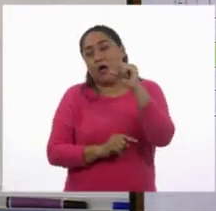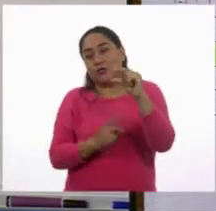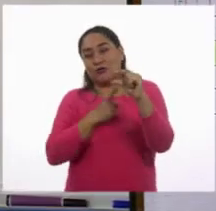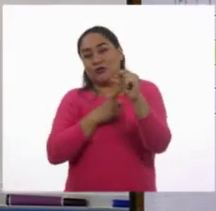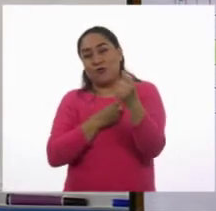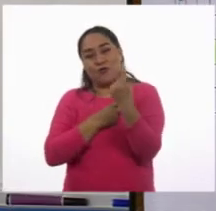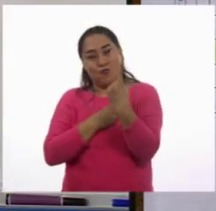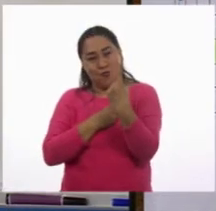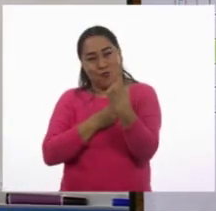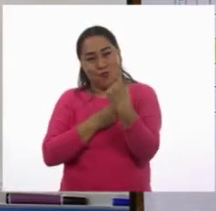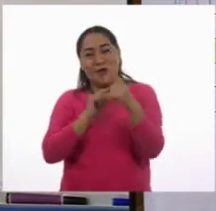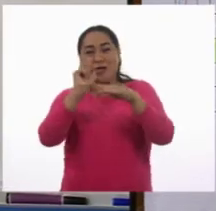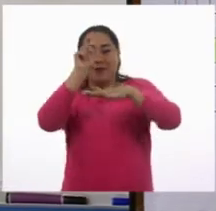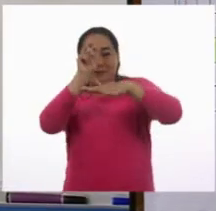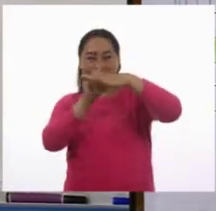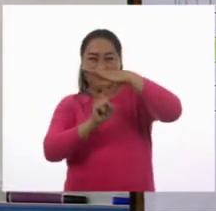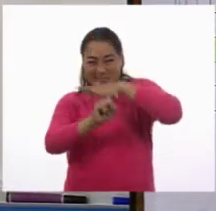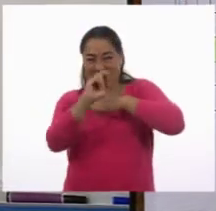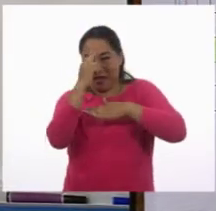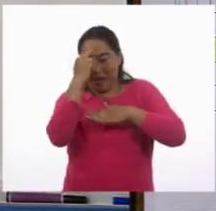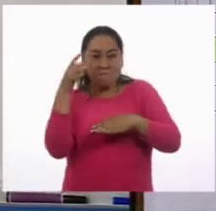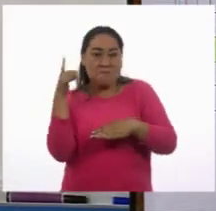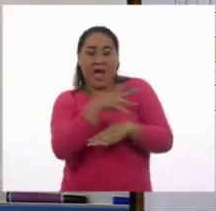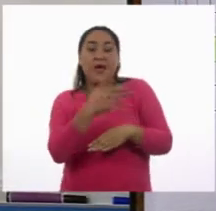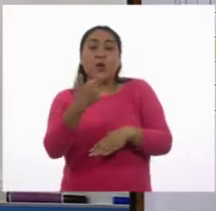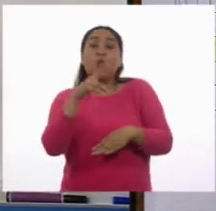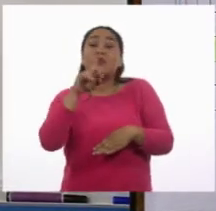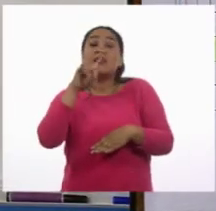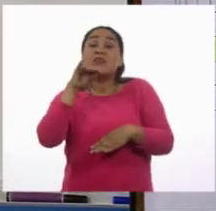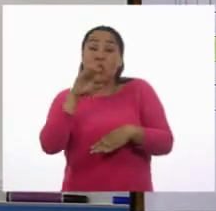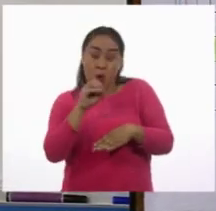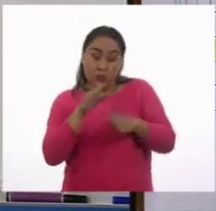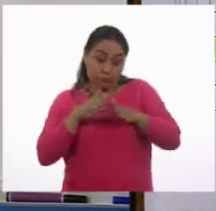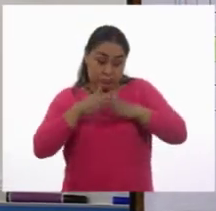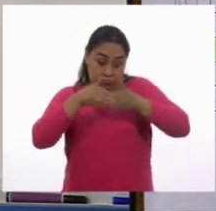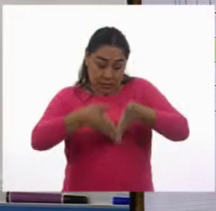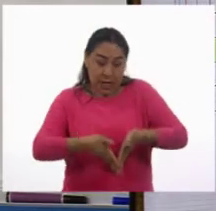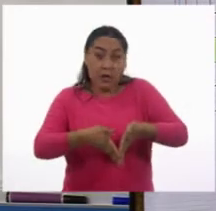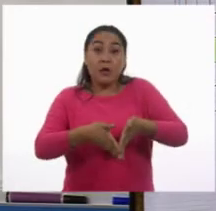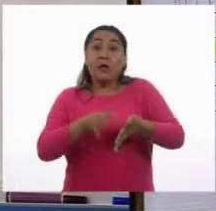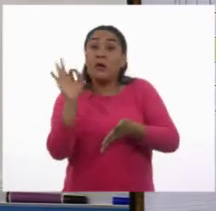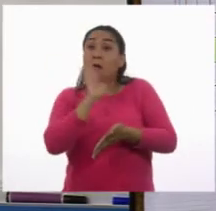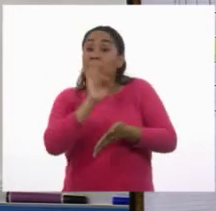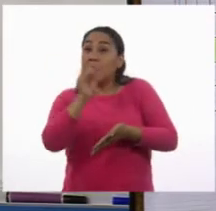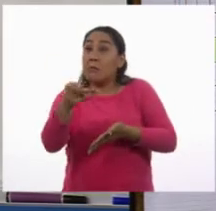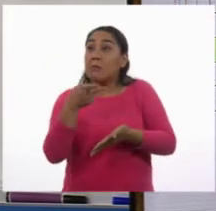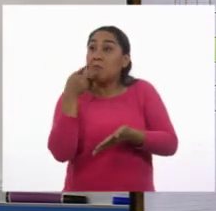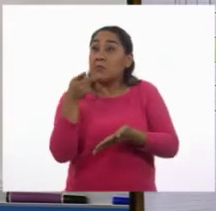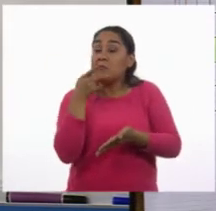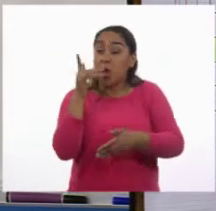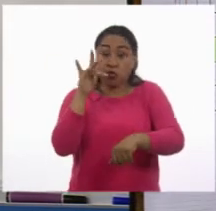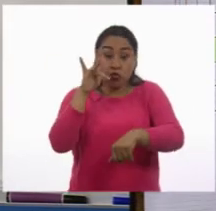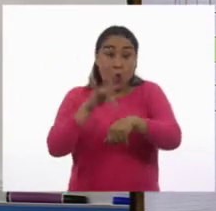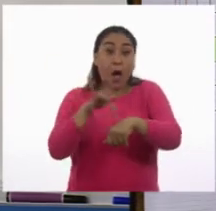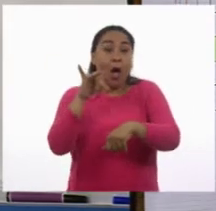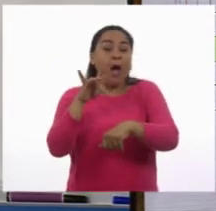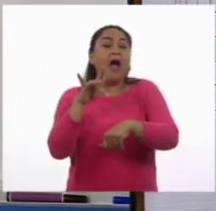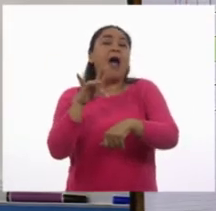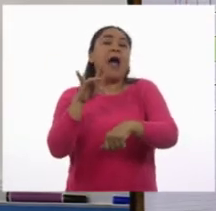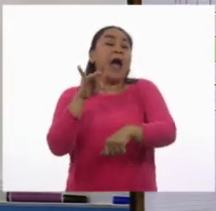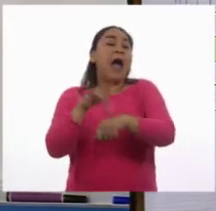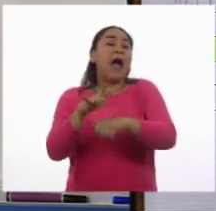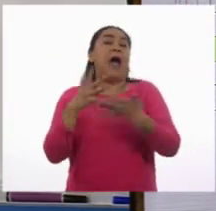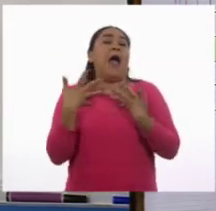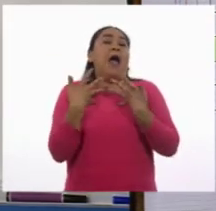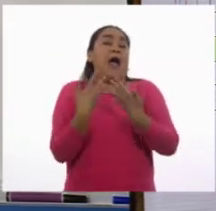solamente abarcaba un cuadrante. Sí. Pero si nada más me decían tocado, pues, esa es una estrategia que los